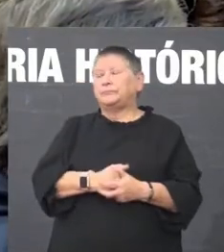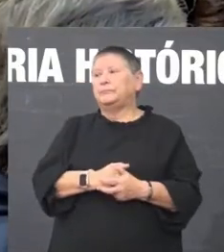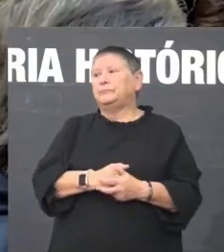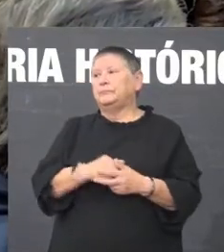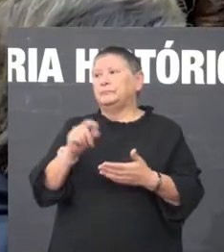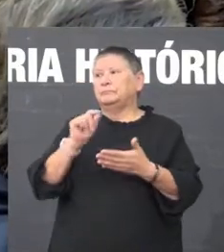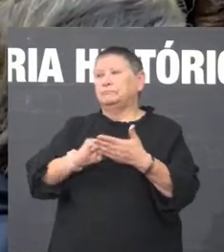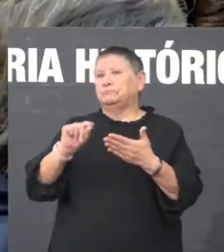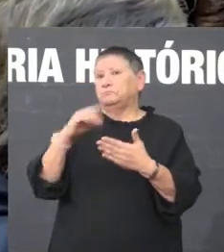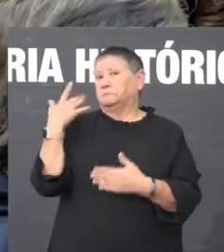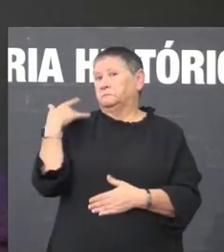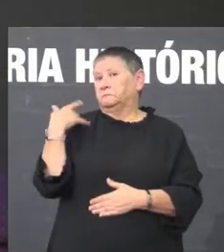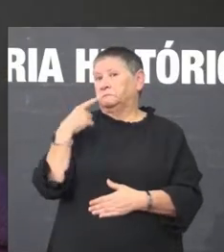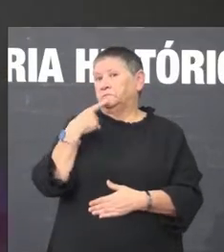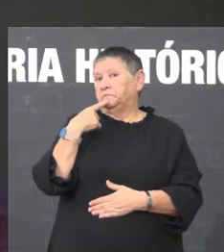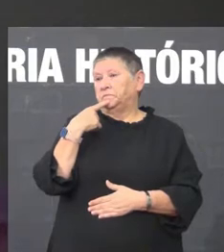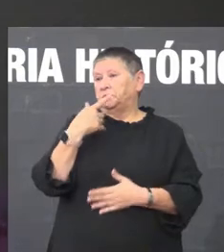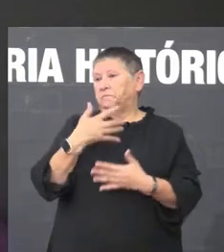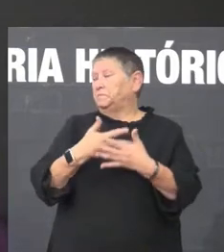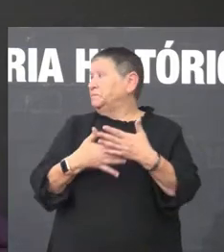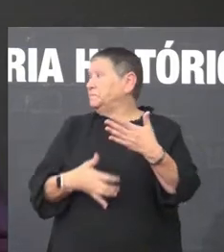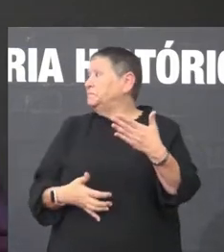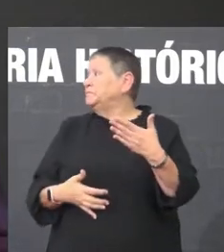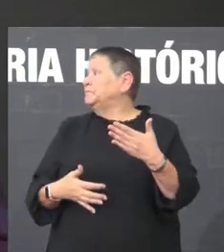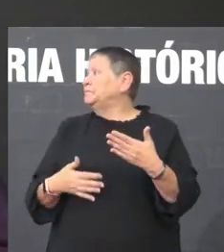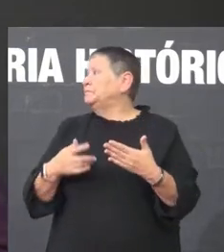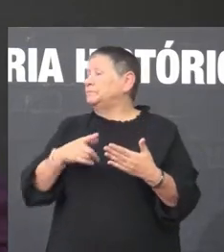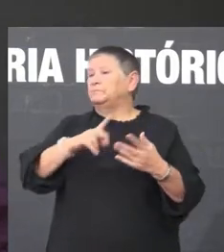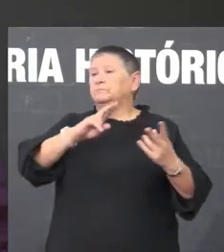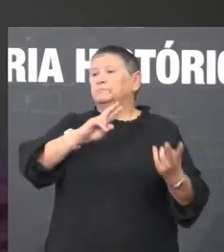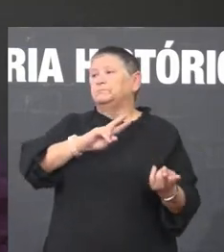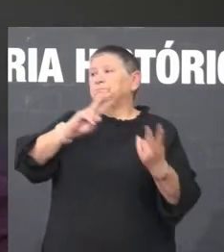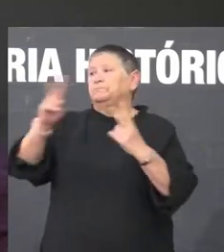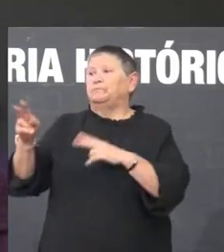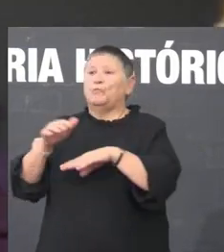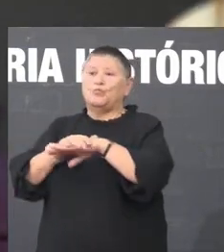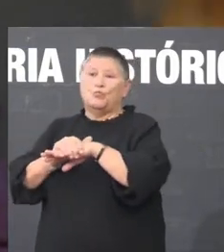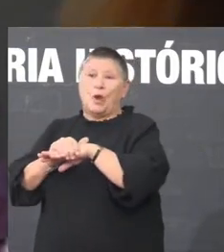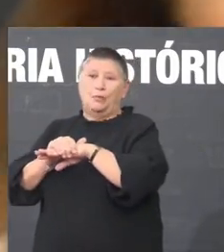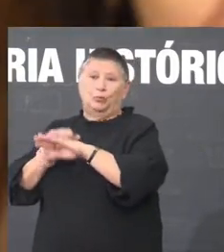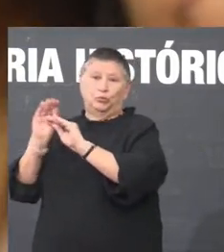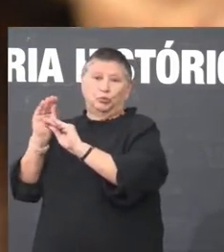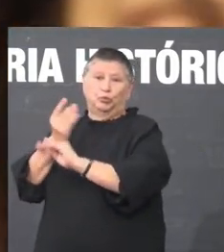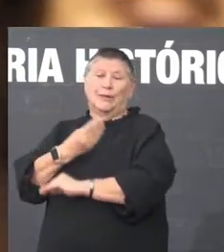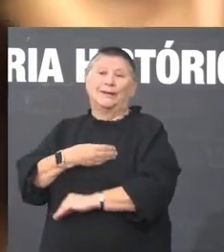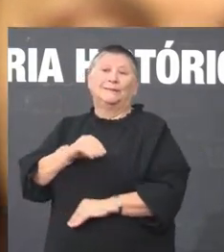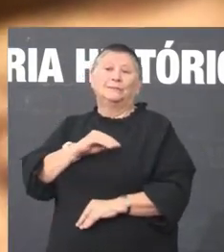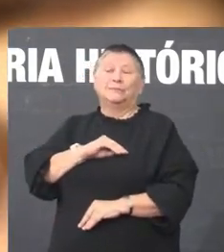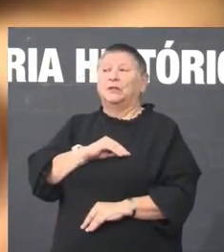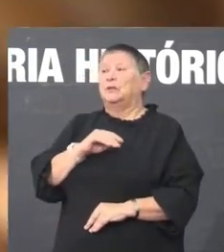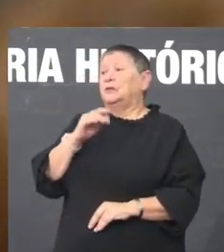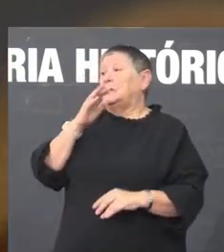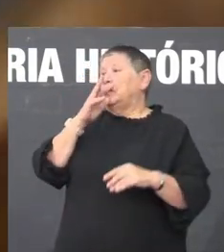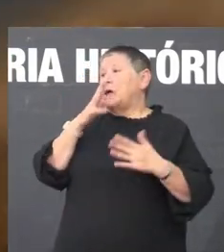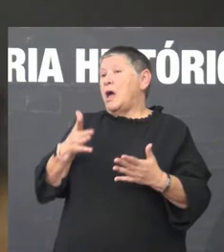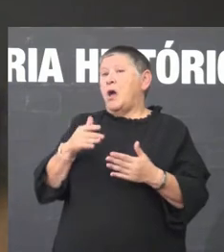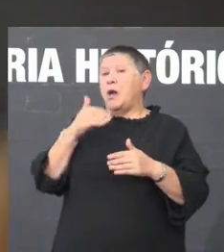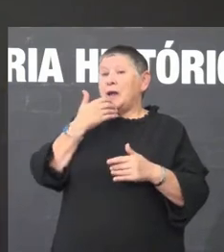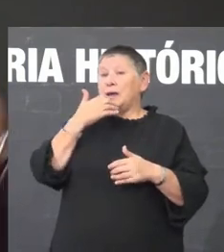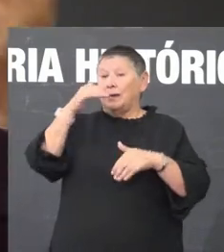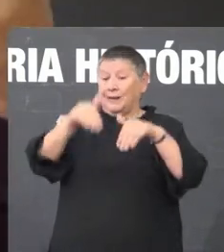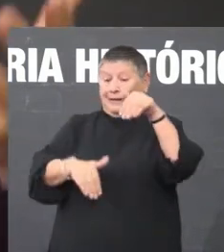escribía el otro día, claro, que les decía a unos amigos suyos españoles, bueno, joder, si ahora se hace un referéndum en